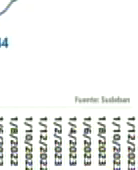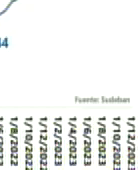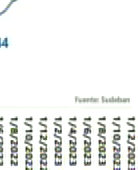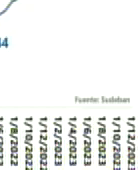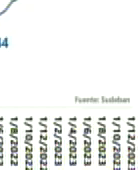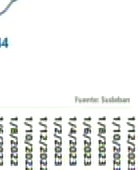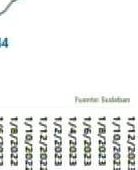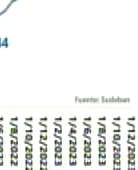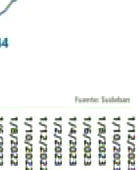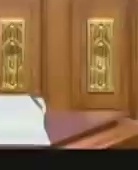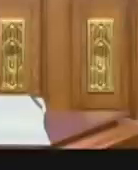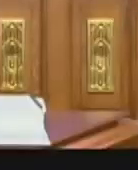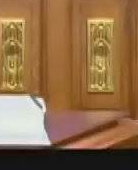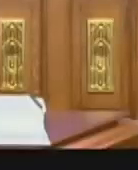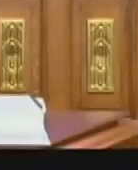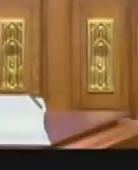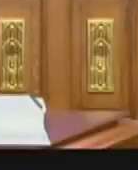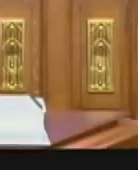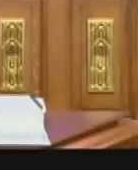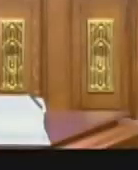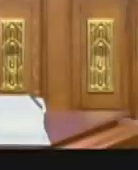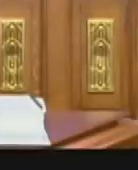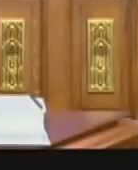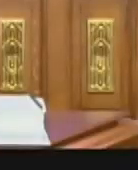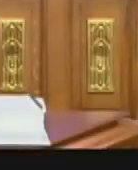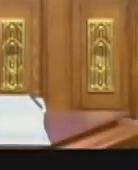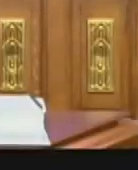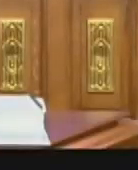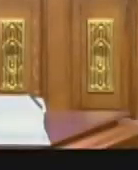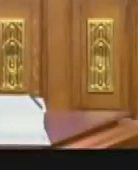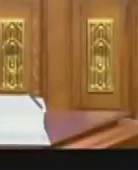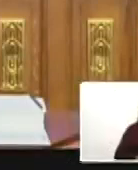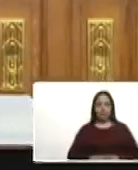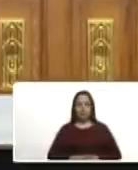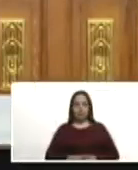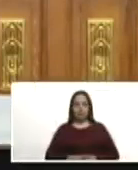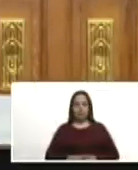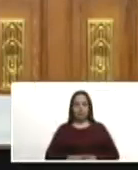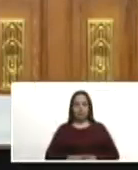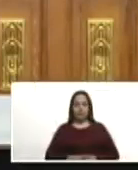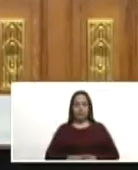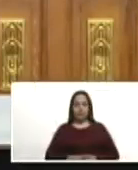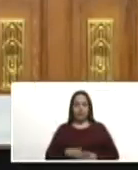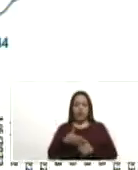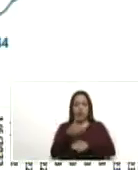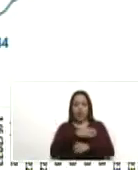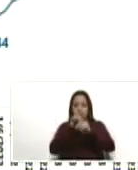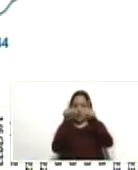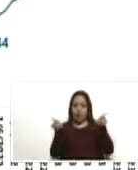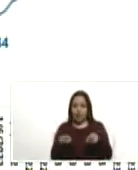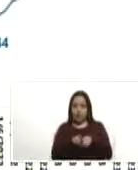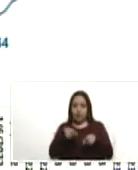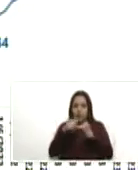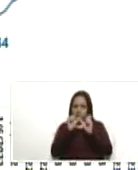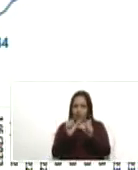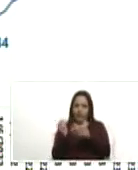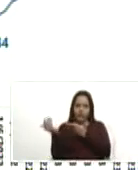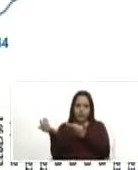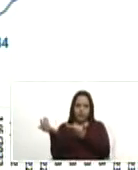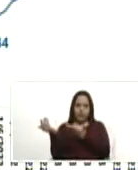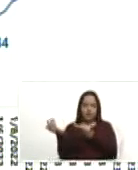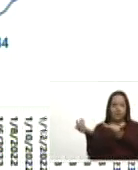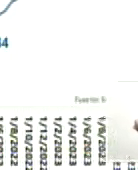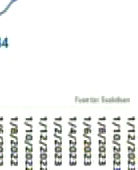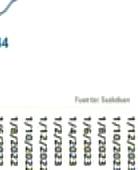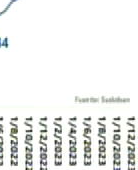hecho año tras año en función Ahí está esa lámina pudiéramos dejarla compañera vicepresidenta